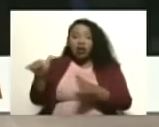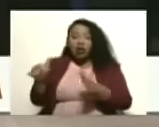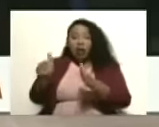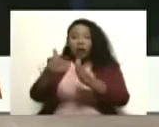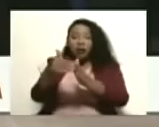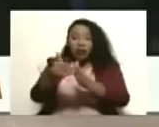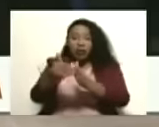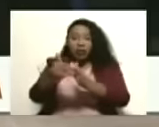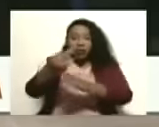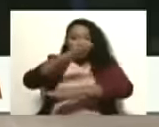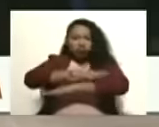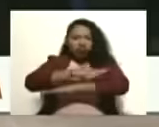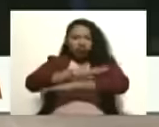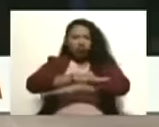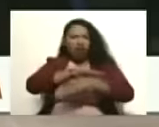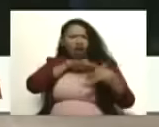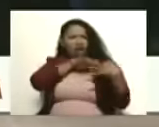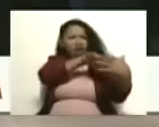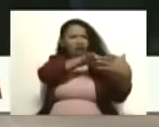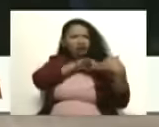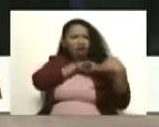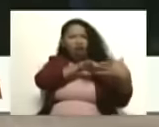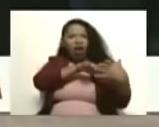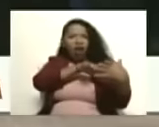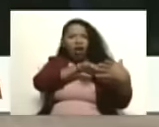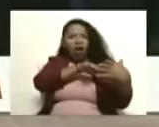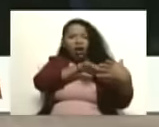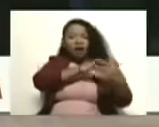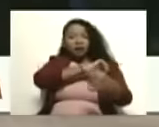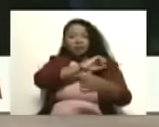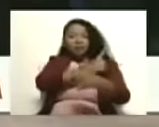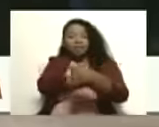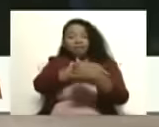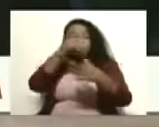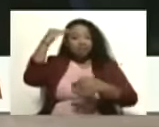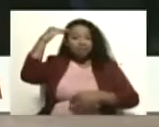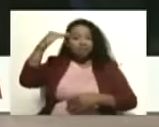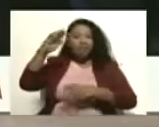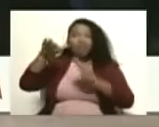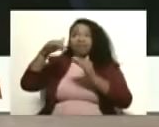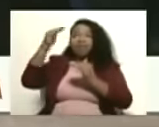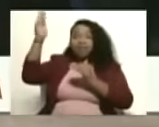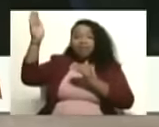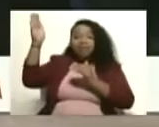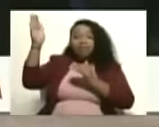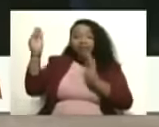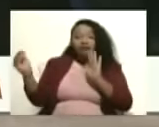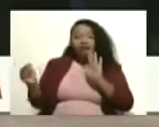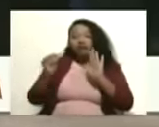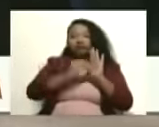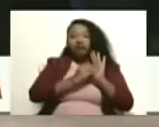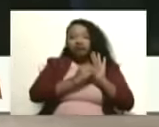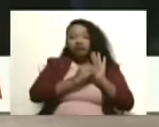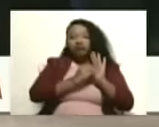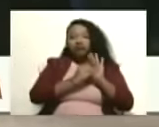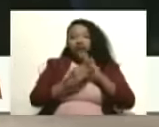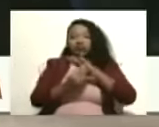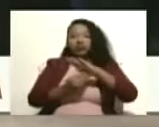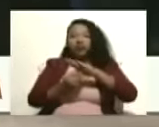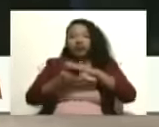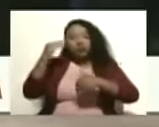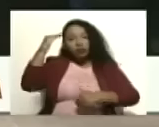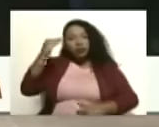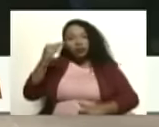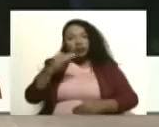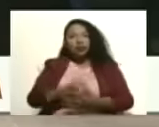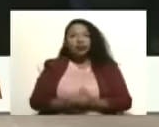actitudes guerreristas, las alusiones a fuerzas militares extranjeras y la instalación de bases militares.